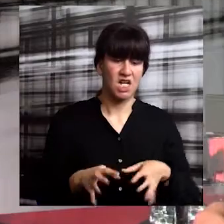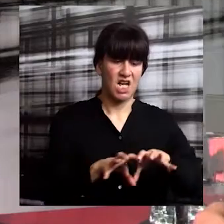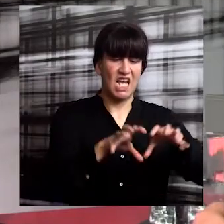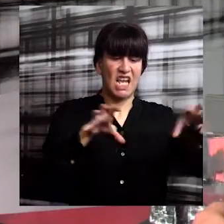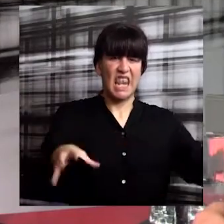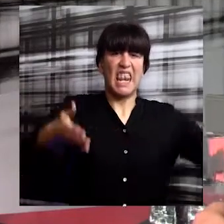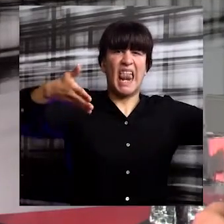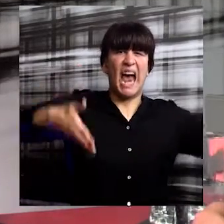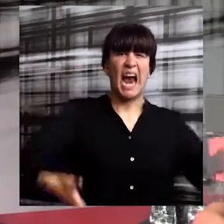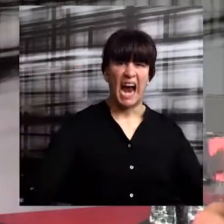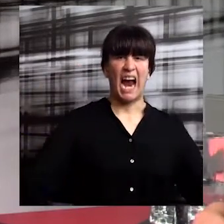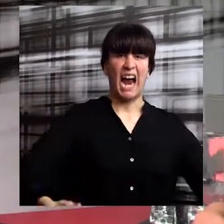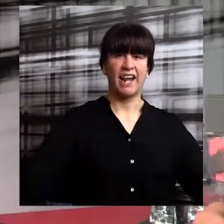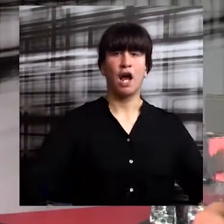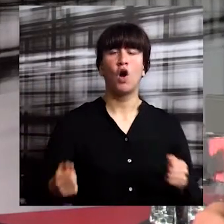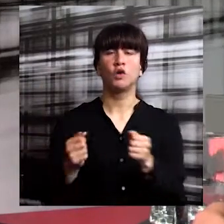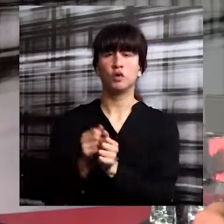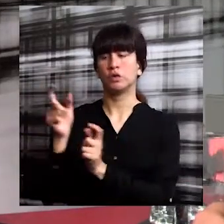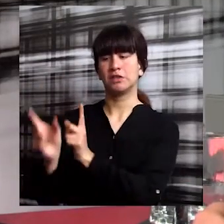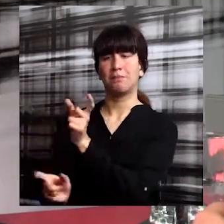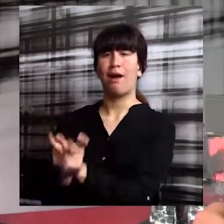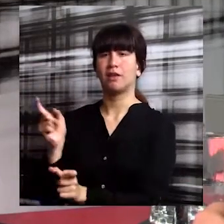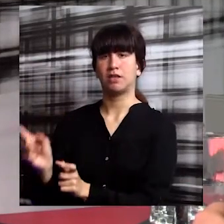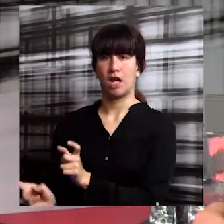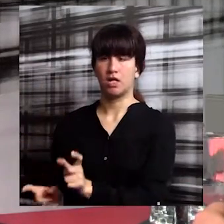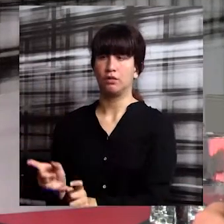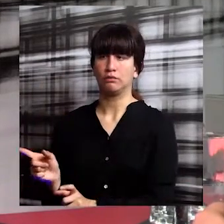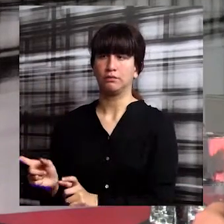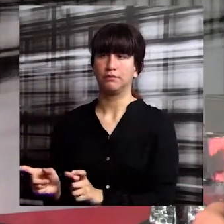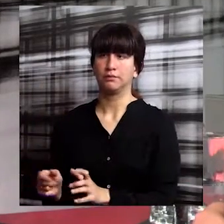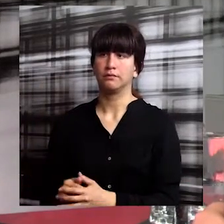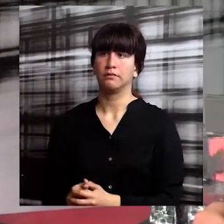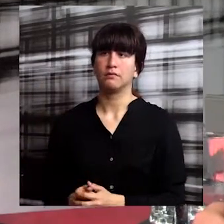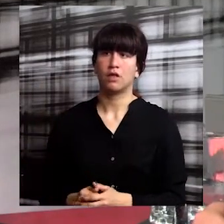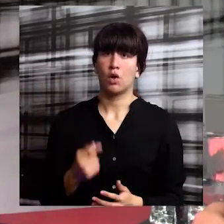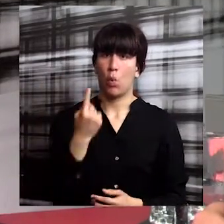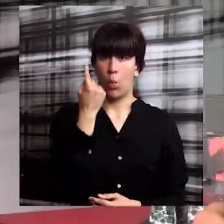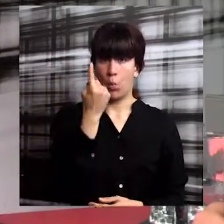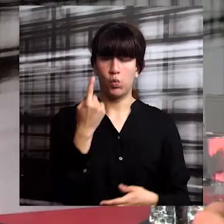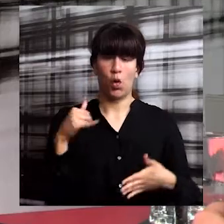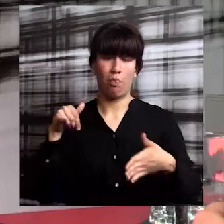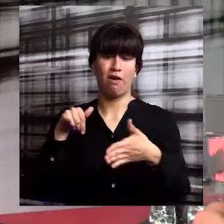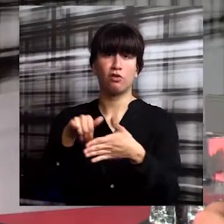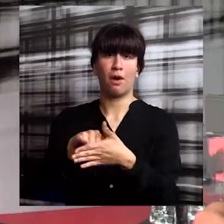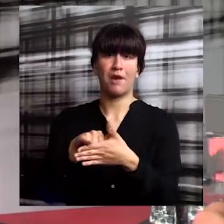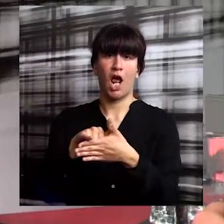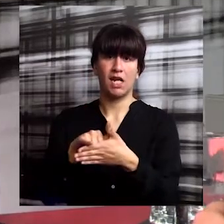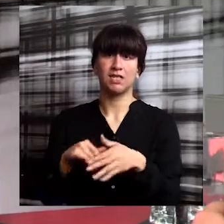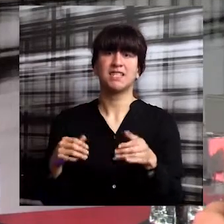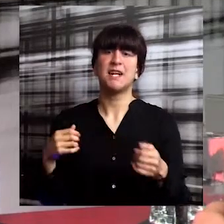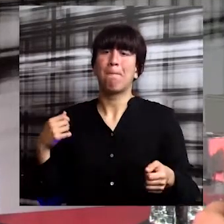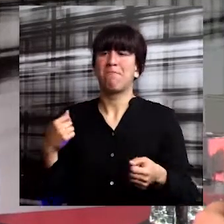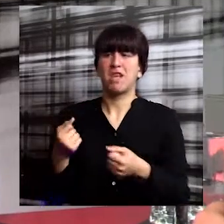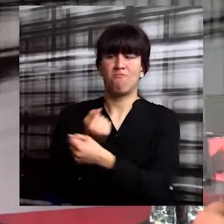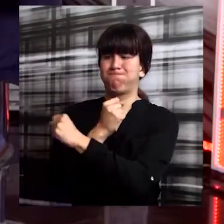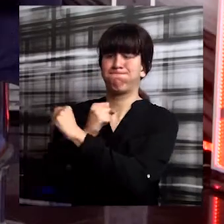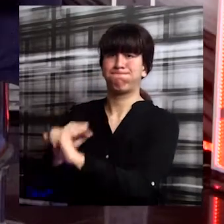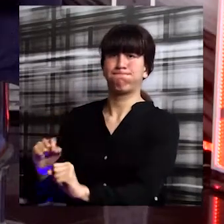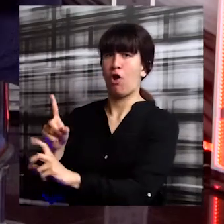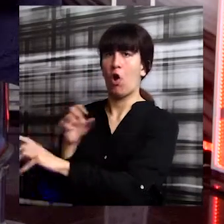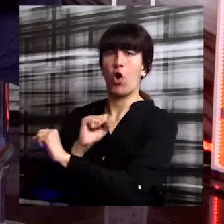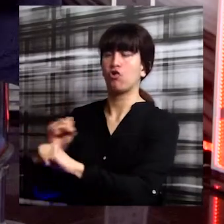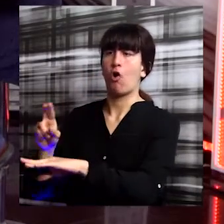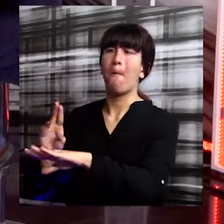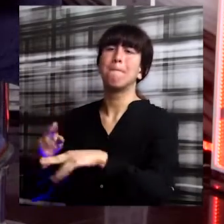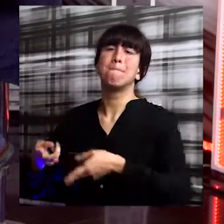Lo que pasó en Valparaíso fue que uno de los terminales impidió el ingreso de un crucero, de 2 cruceros en la práctica, y por eso